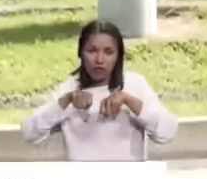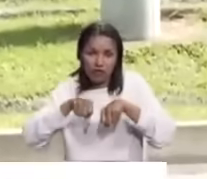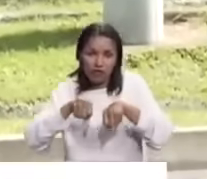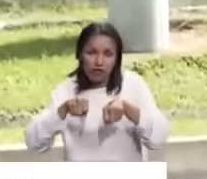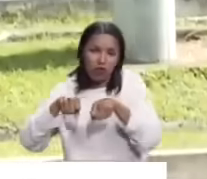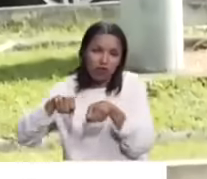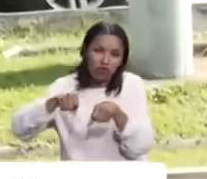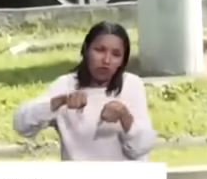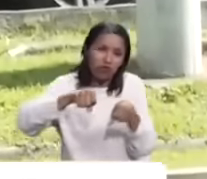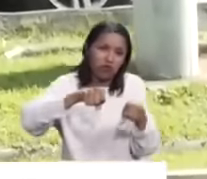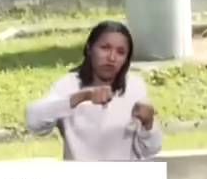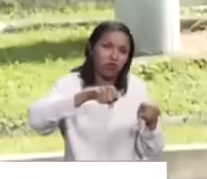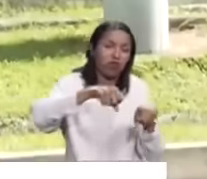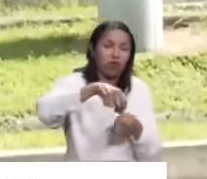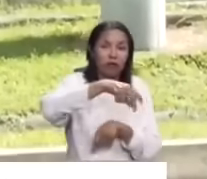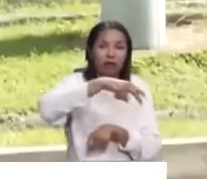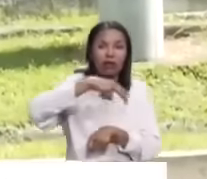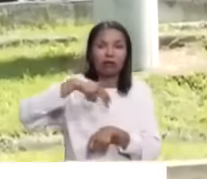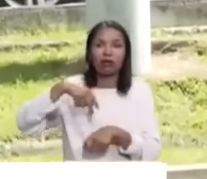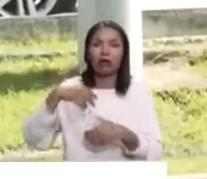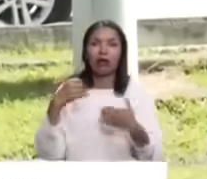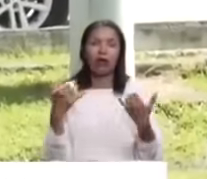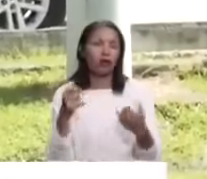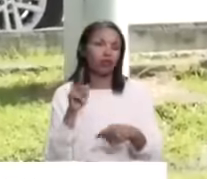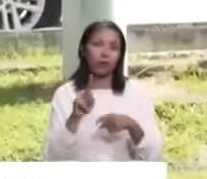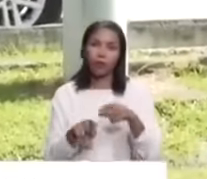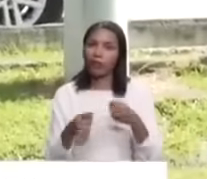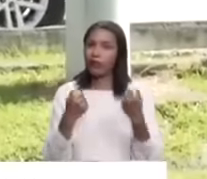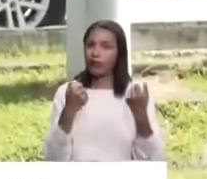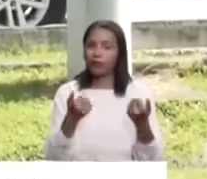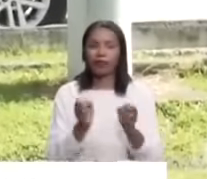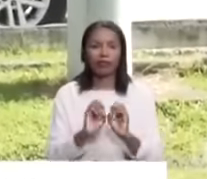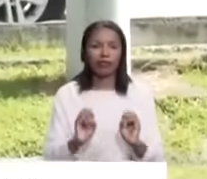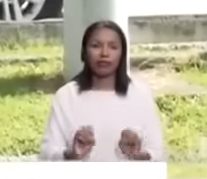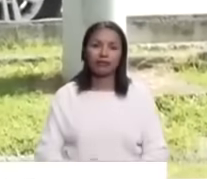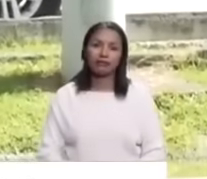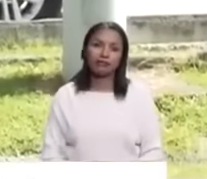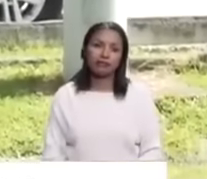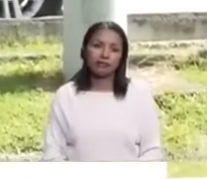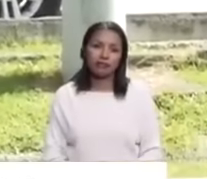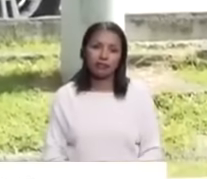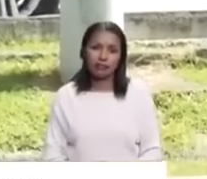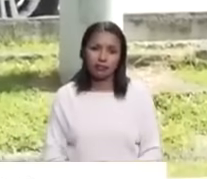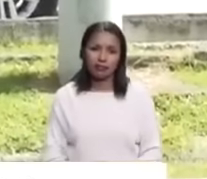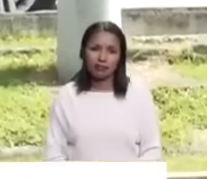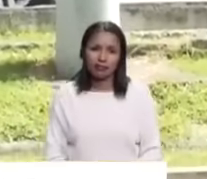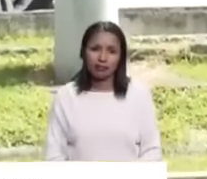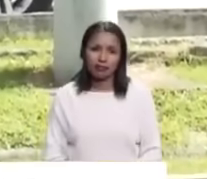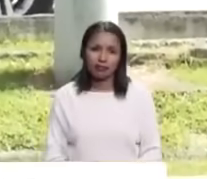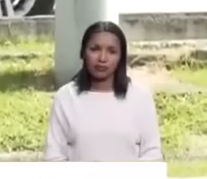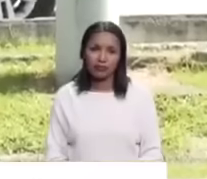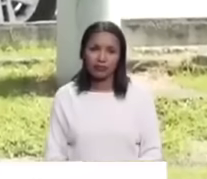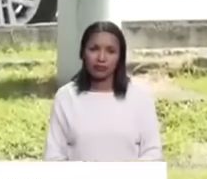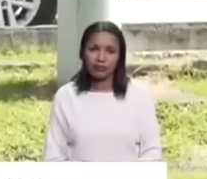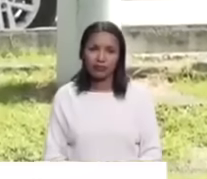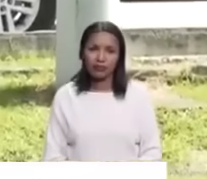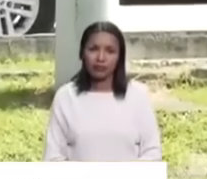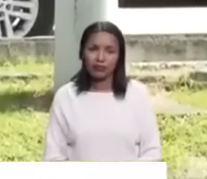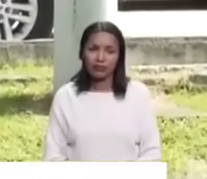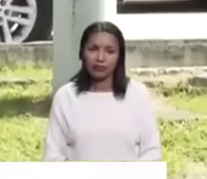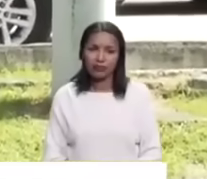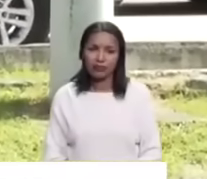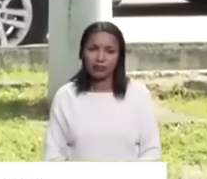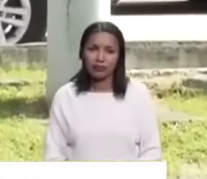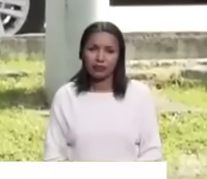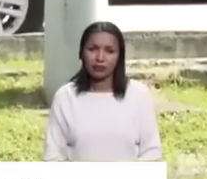para poder despejar la zona, porque en estos momentos se puede detallar lo que es una trifulca